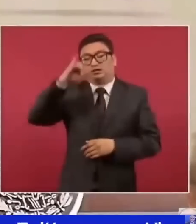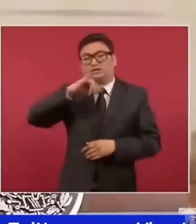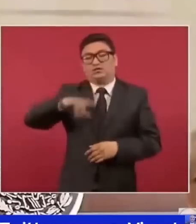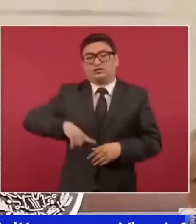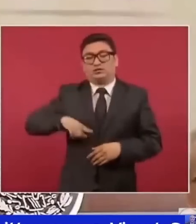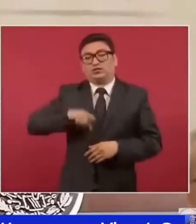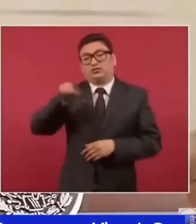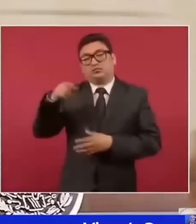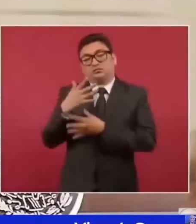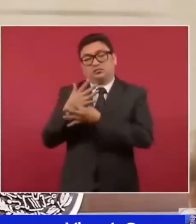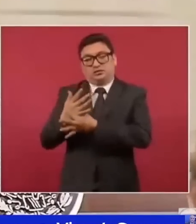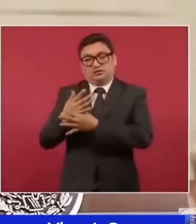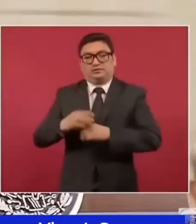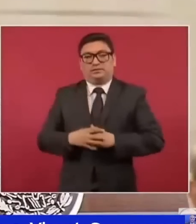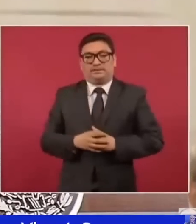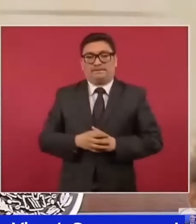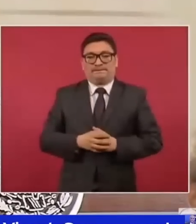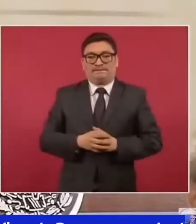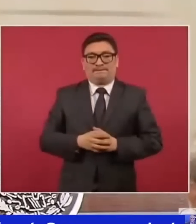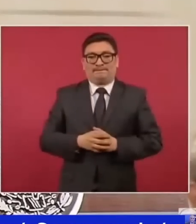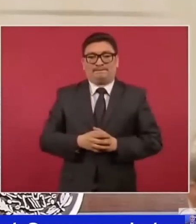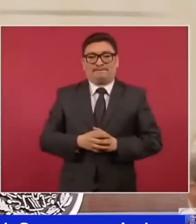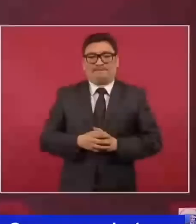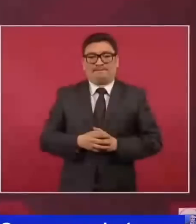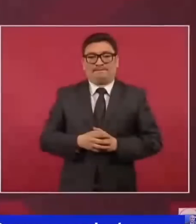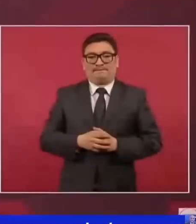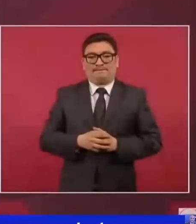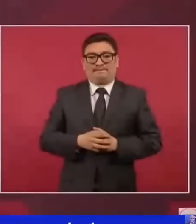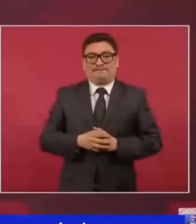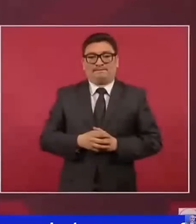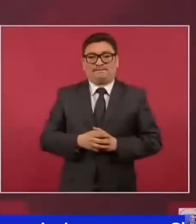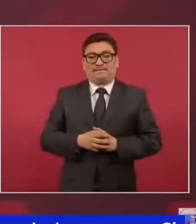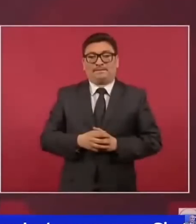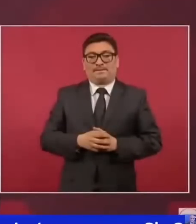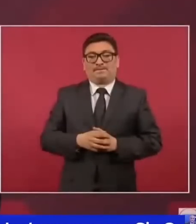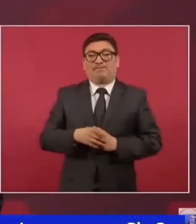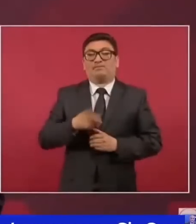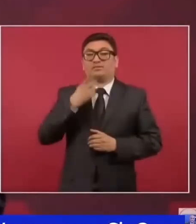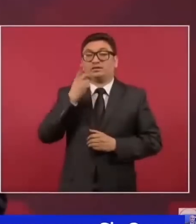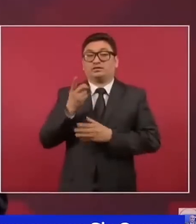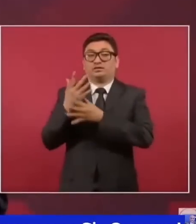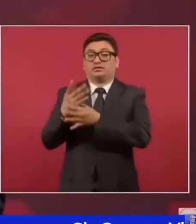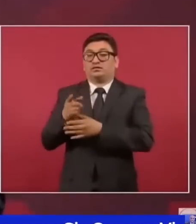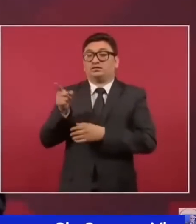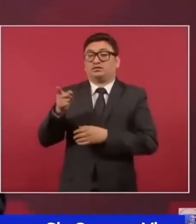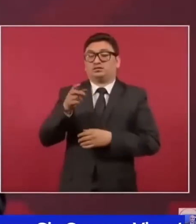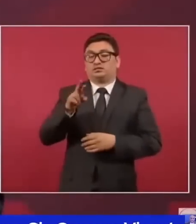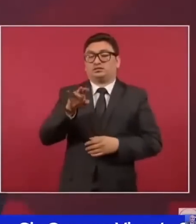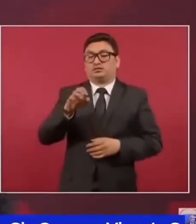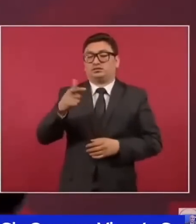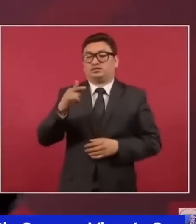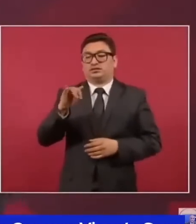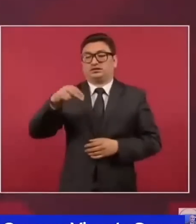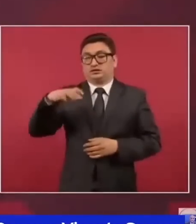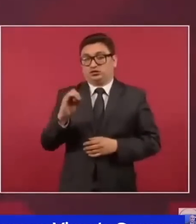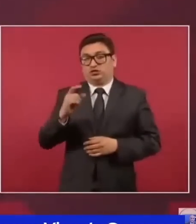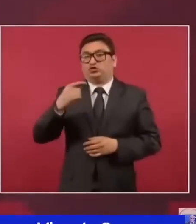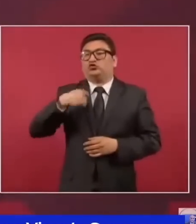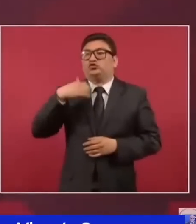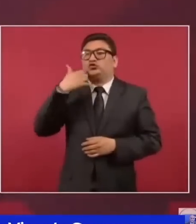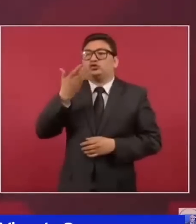Hablan de Regino, ¿no? Entonces, Gabriel Regino. quiero saber